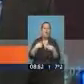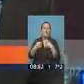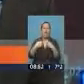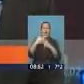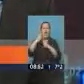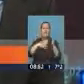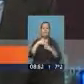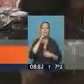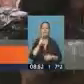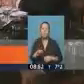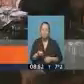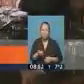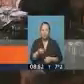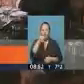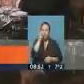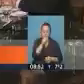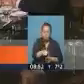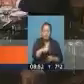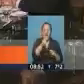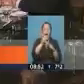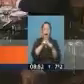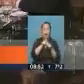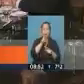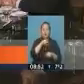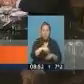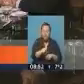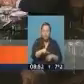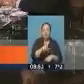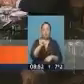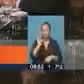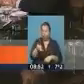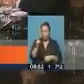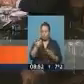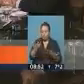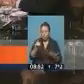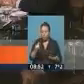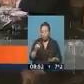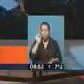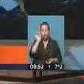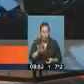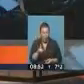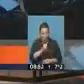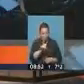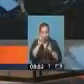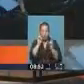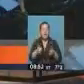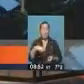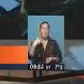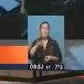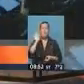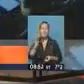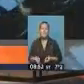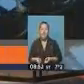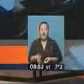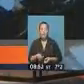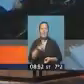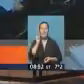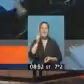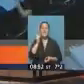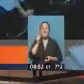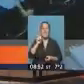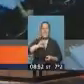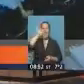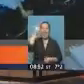construcción de una ruta determinada, el arreglo de una ruta determinada? Absolutamente, y no solo eso, sino también saber quiénes han ganado